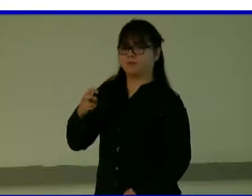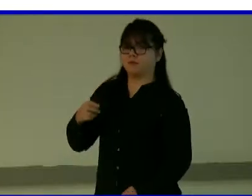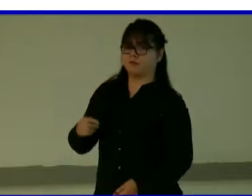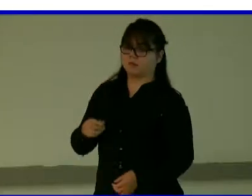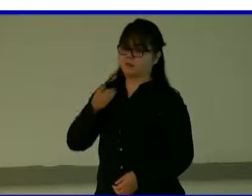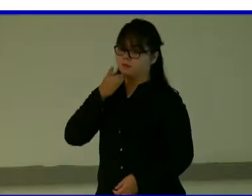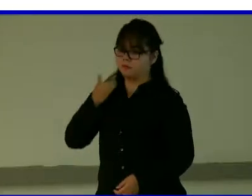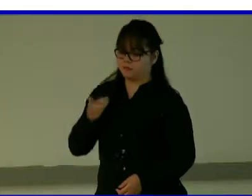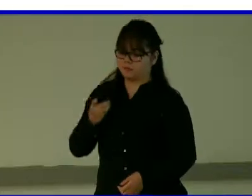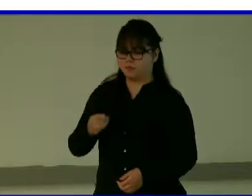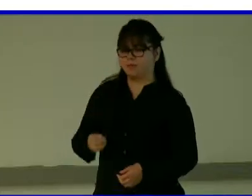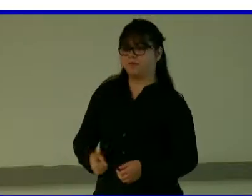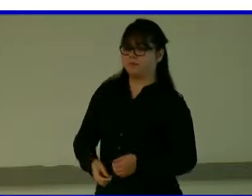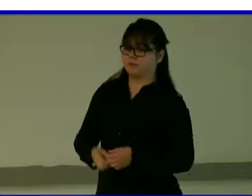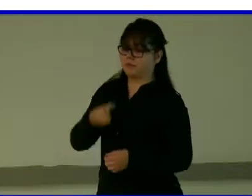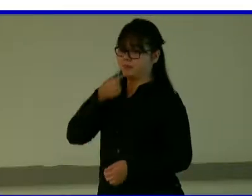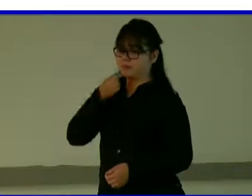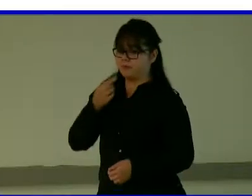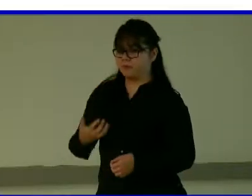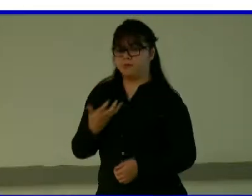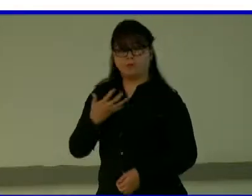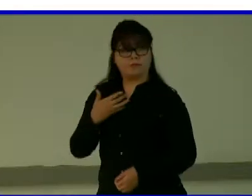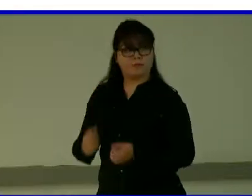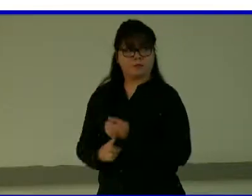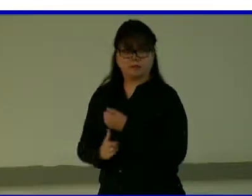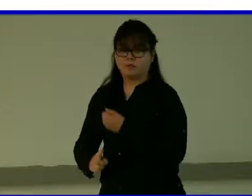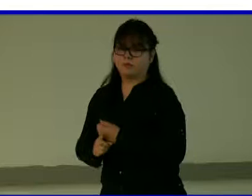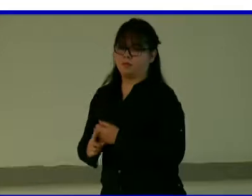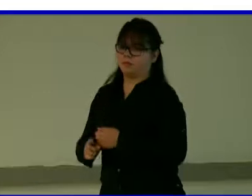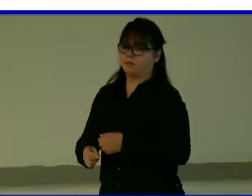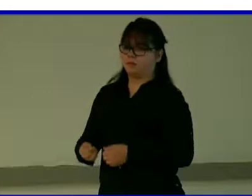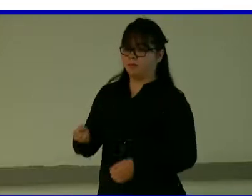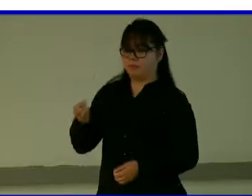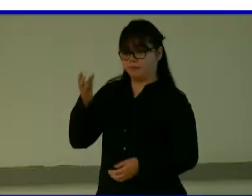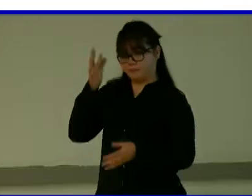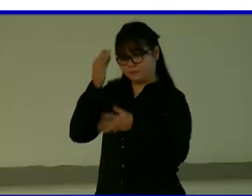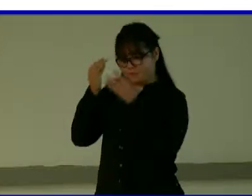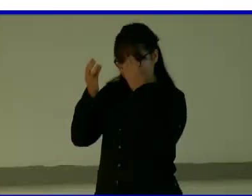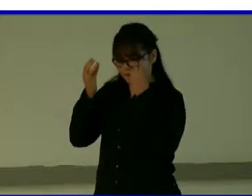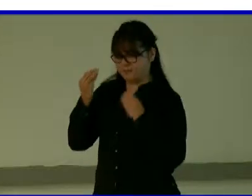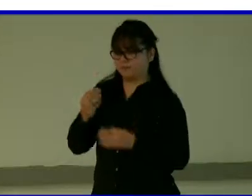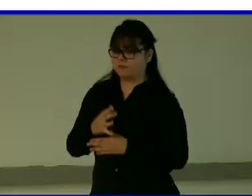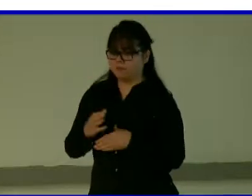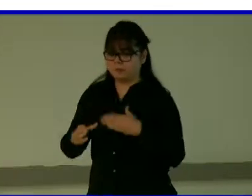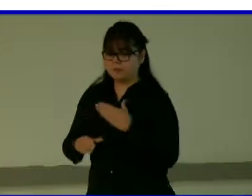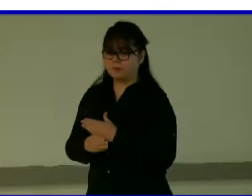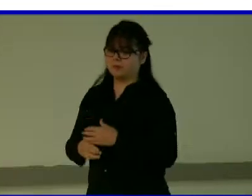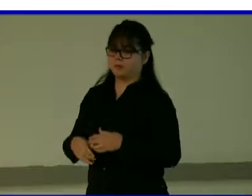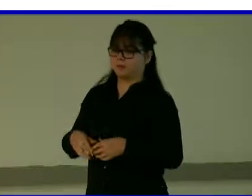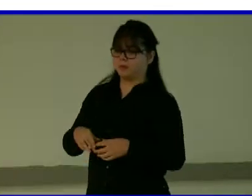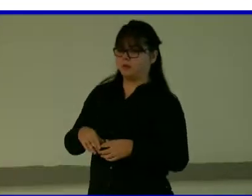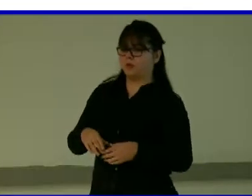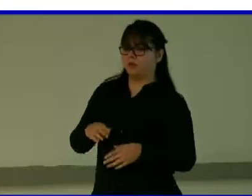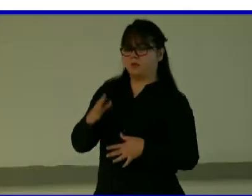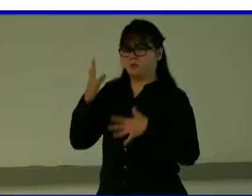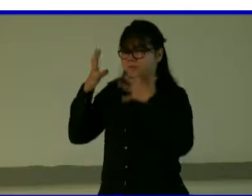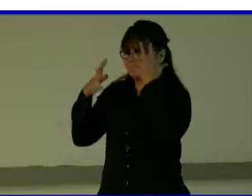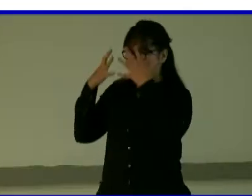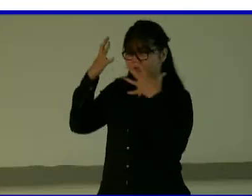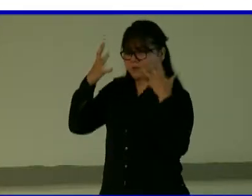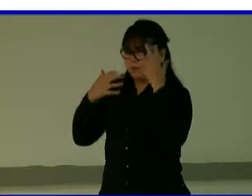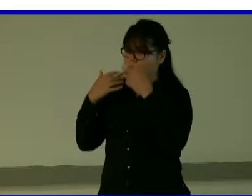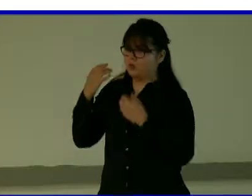pobre decodificación de palabras y problemas con el reconocimiento preciso y o rápido